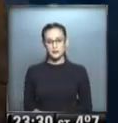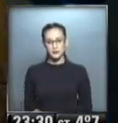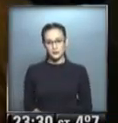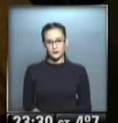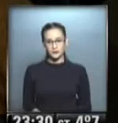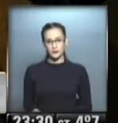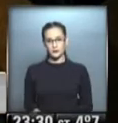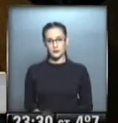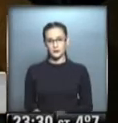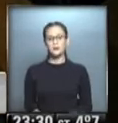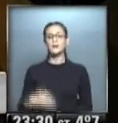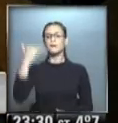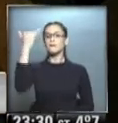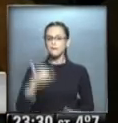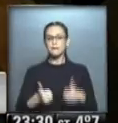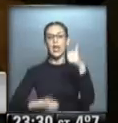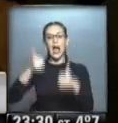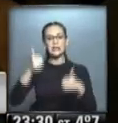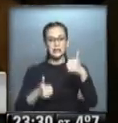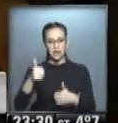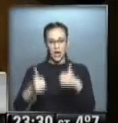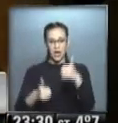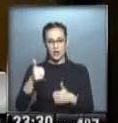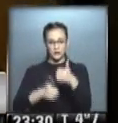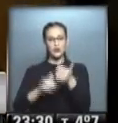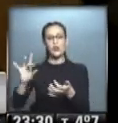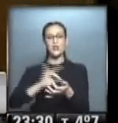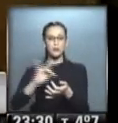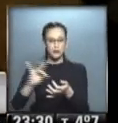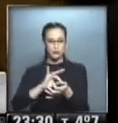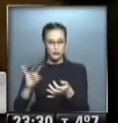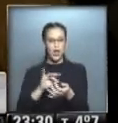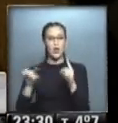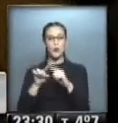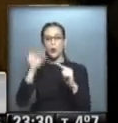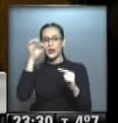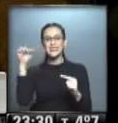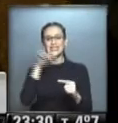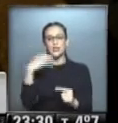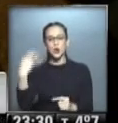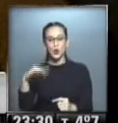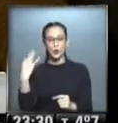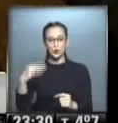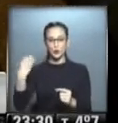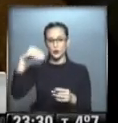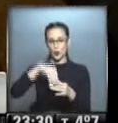Soy candidato a diputado el octubre, a las primarias del 27 de octubre.